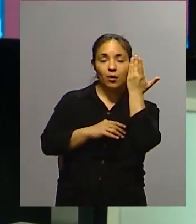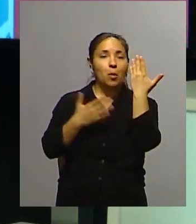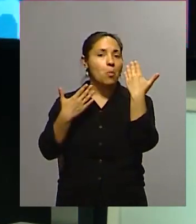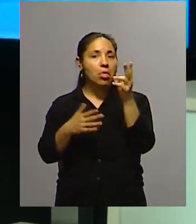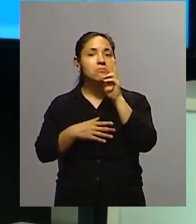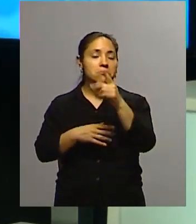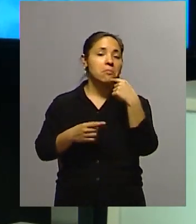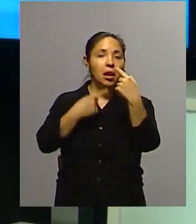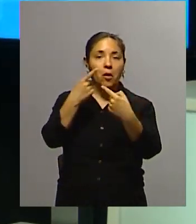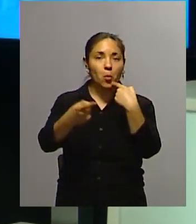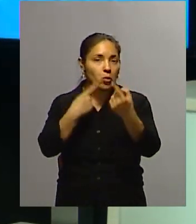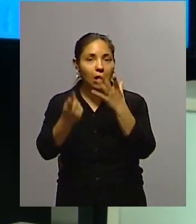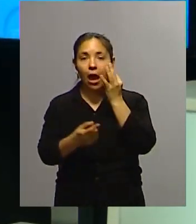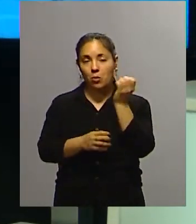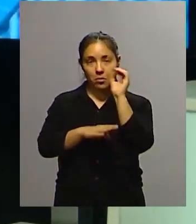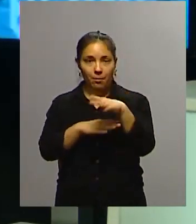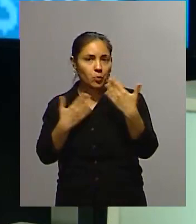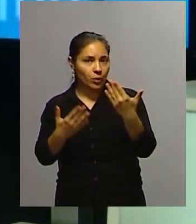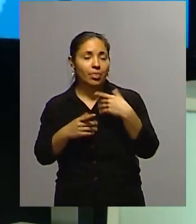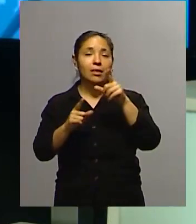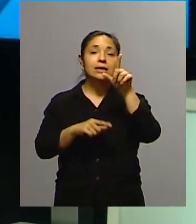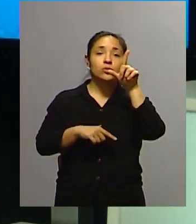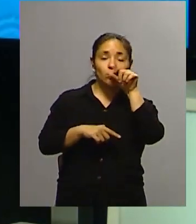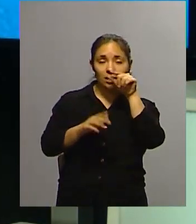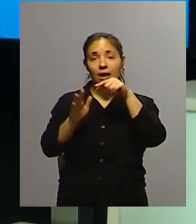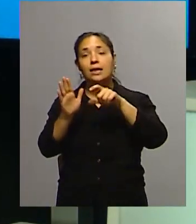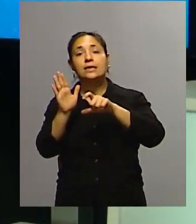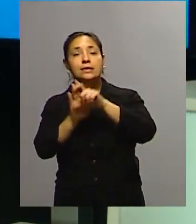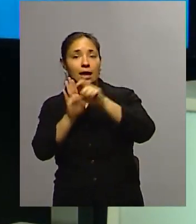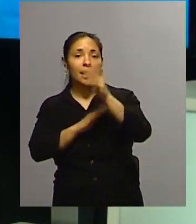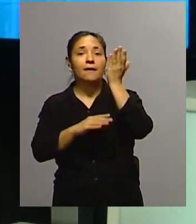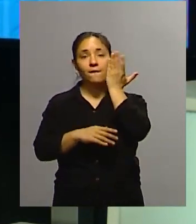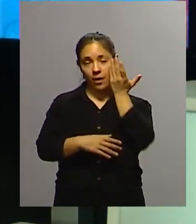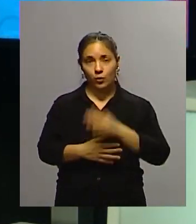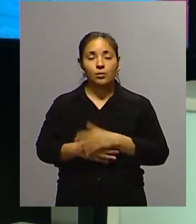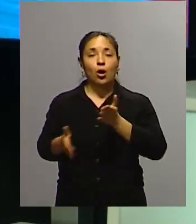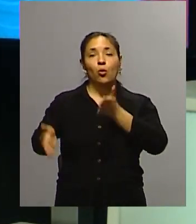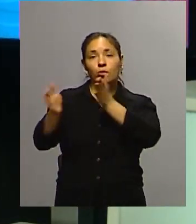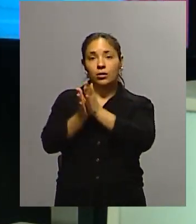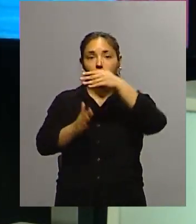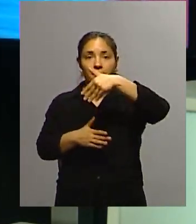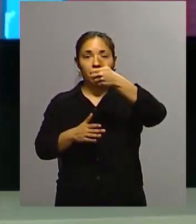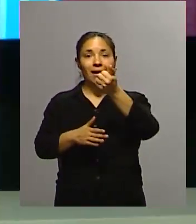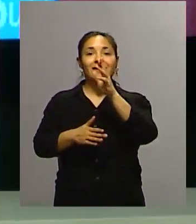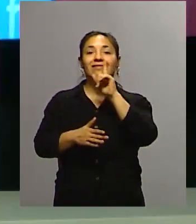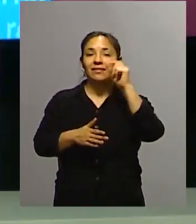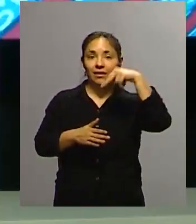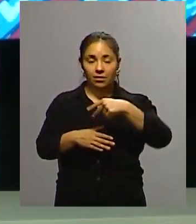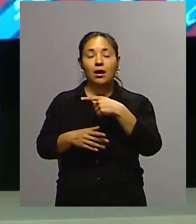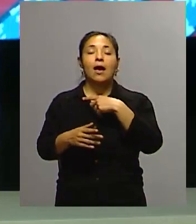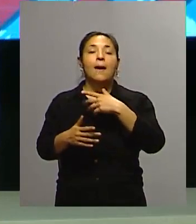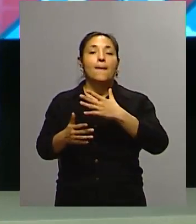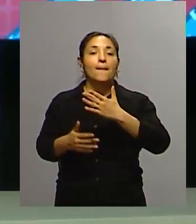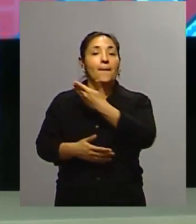redes para comunicarse con nosotros. Estamos en Twitter, en Instagram y en Facebook. Seguimos hablando con Martín Hinojosa, que es presidente del